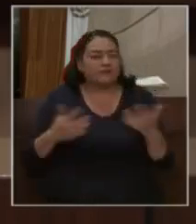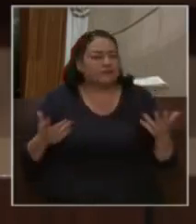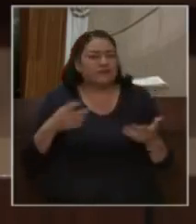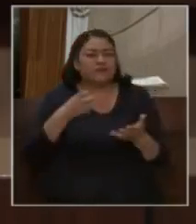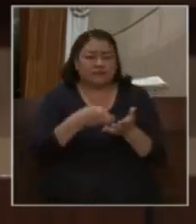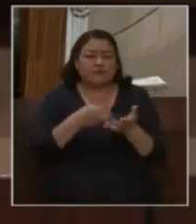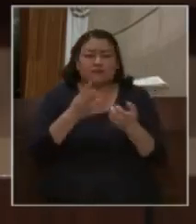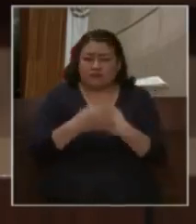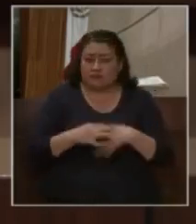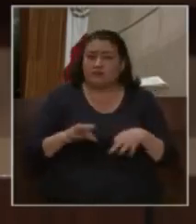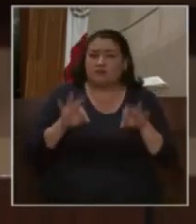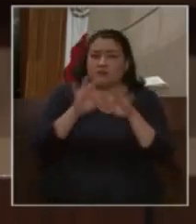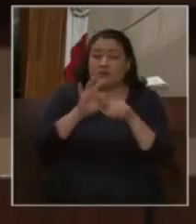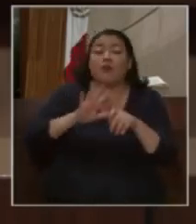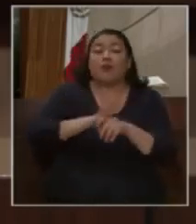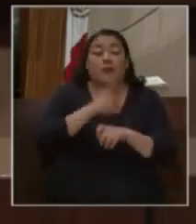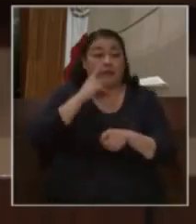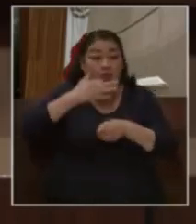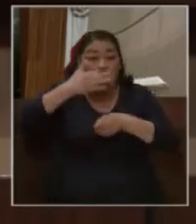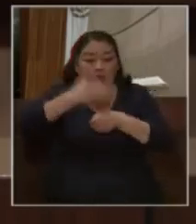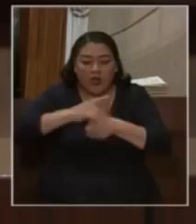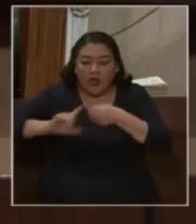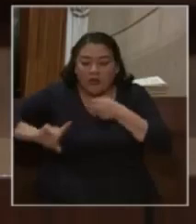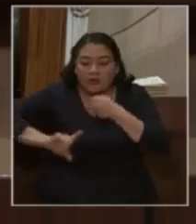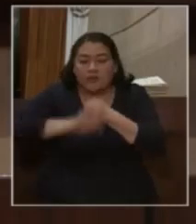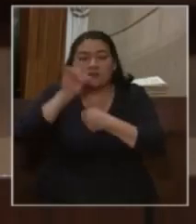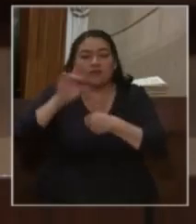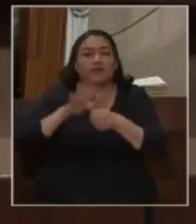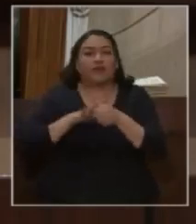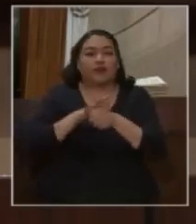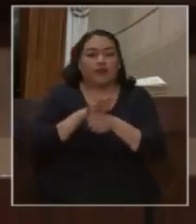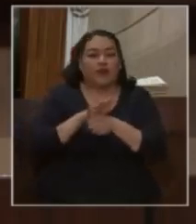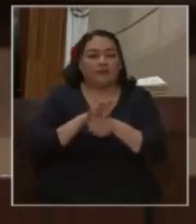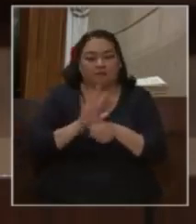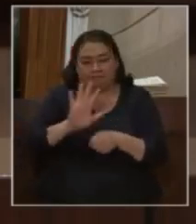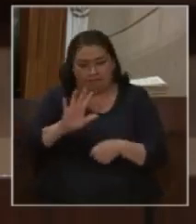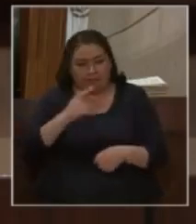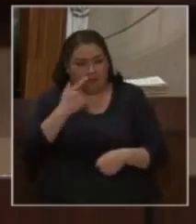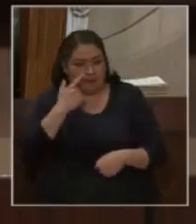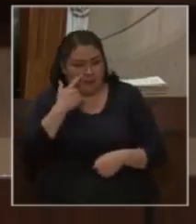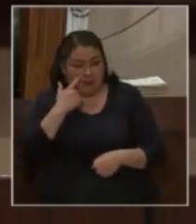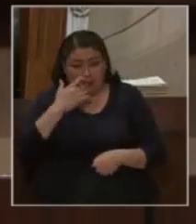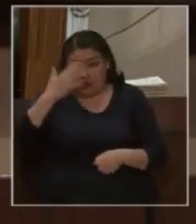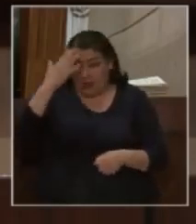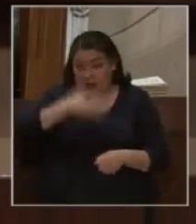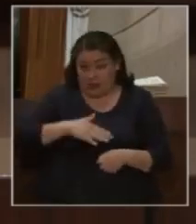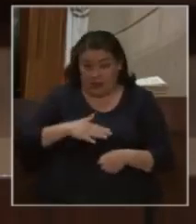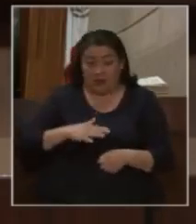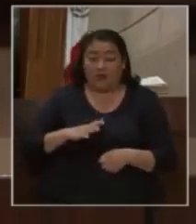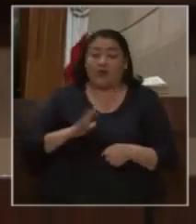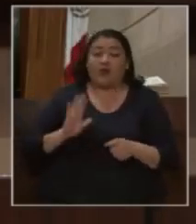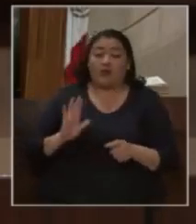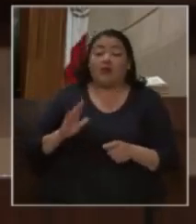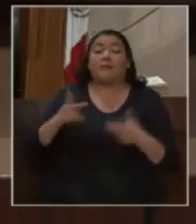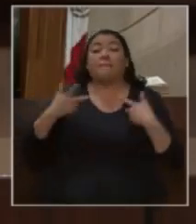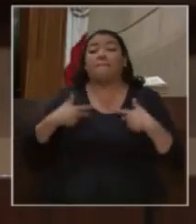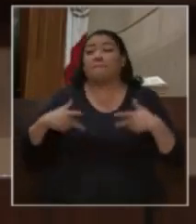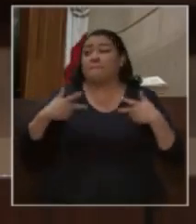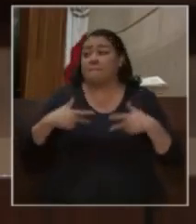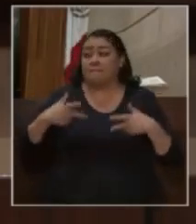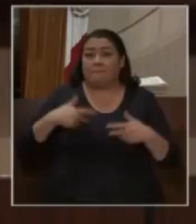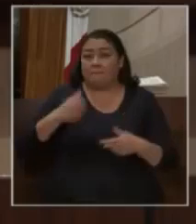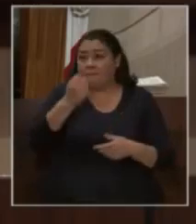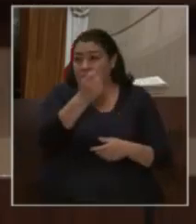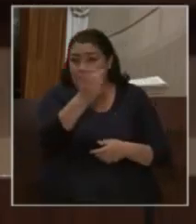una controversia en donde convergen, por una parte, los derechos fundamentales de las